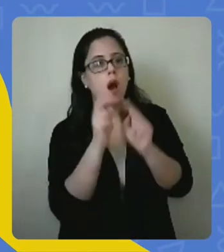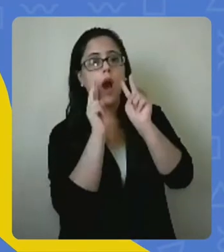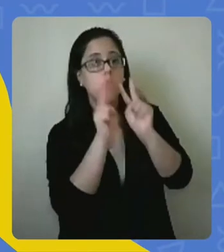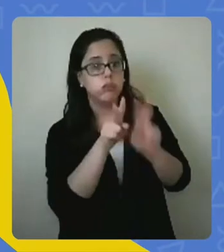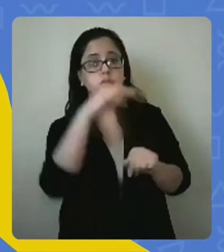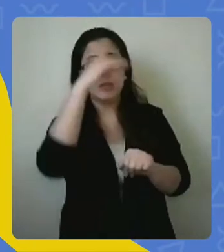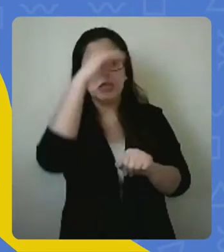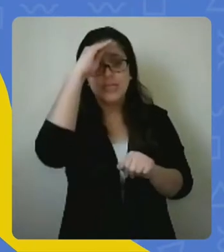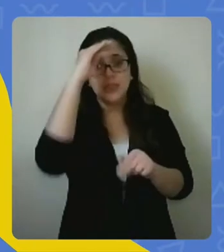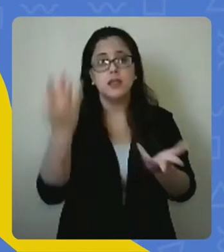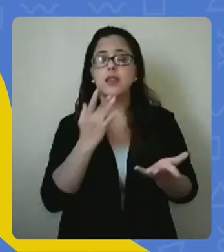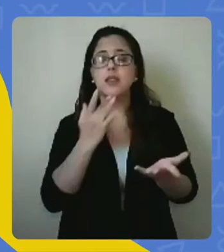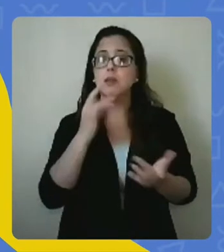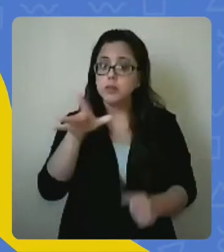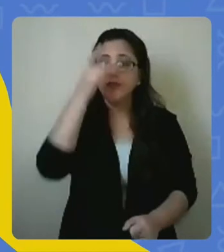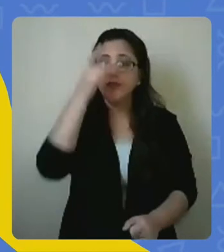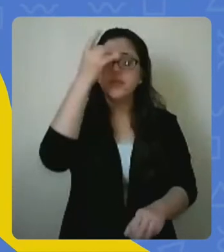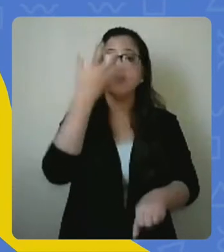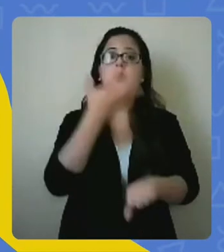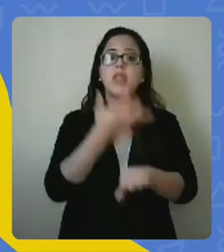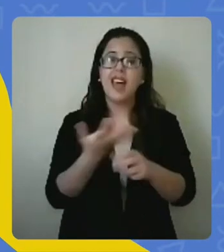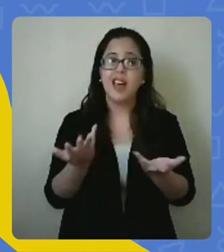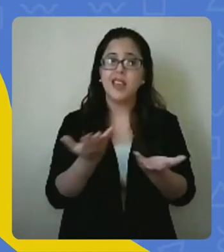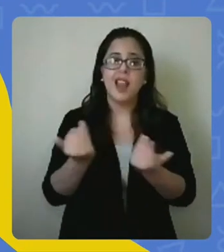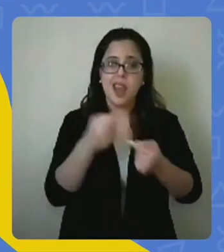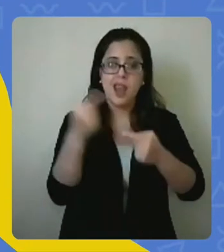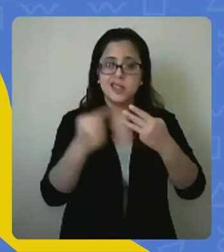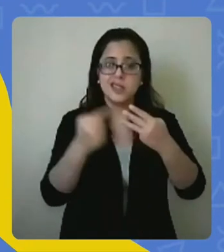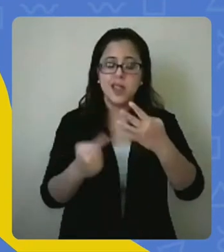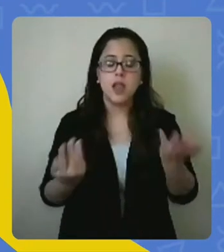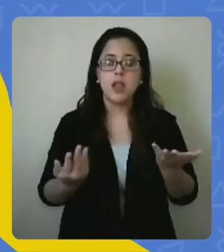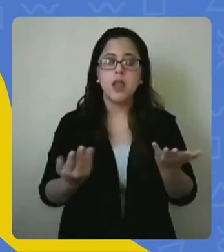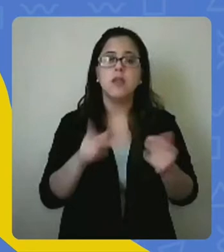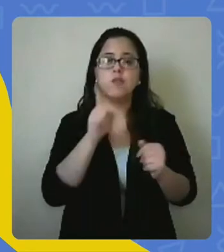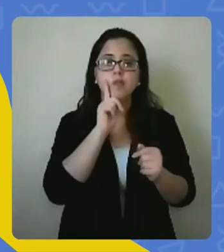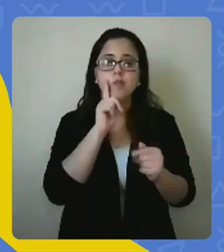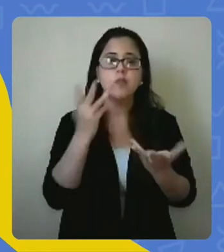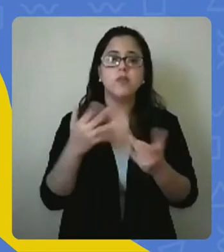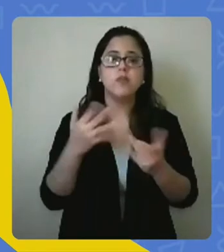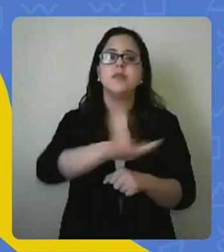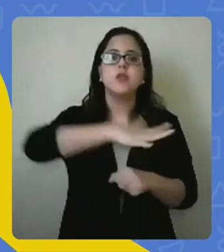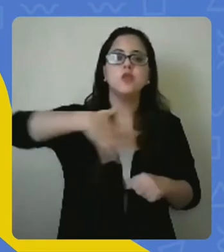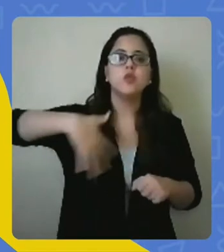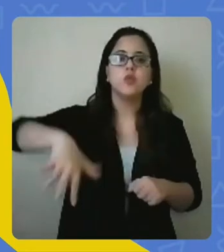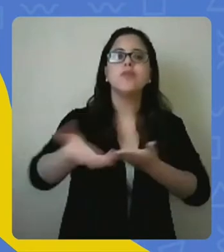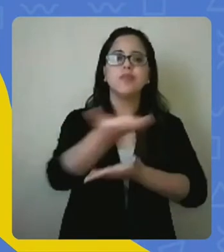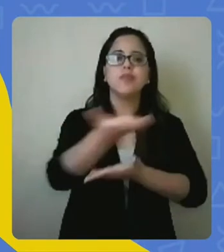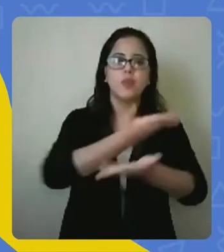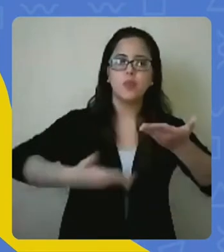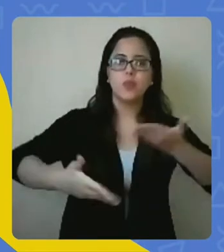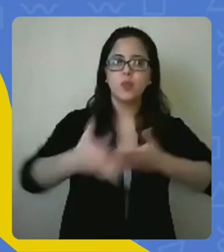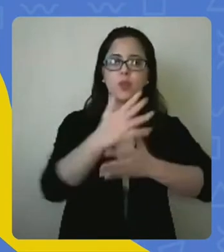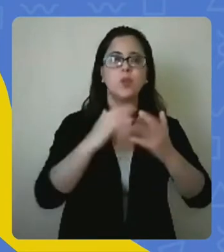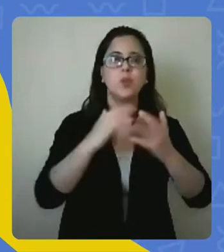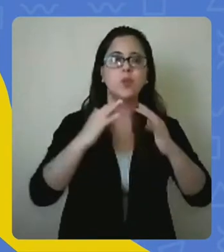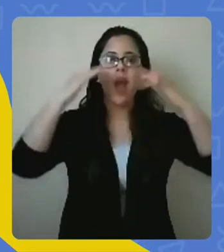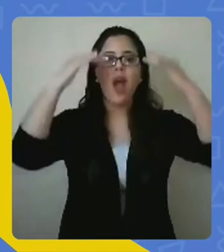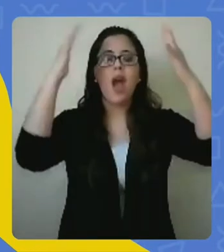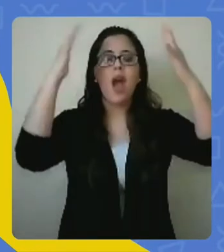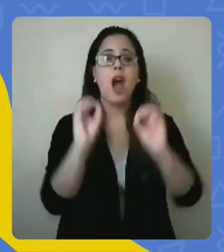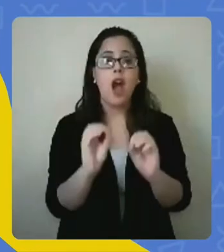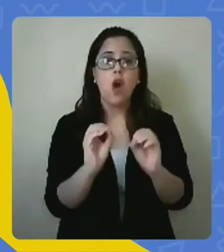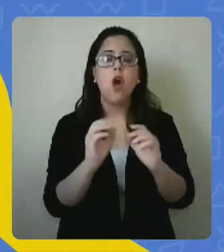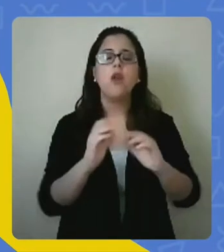que existen la necesidad de contar con instancias de compartir alegremente o compartir